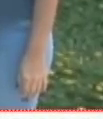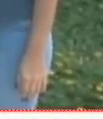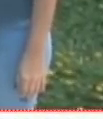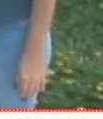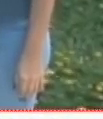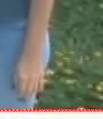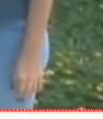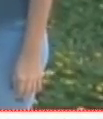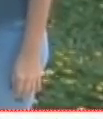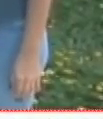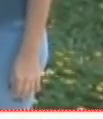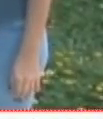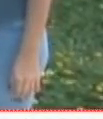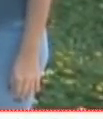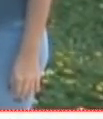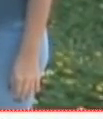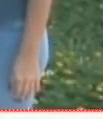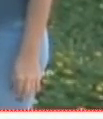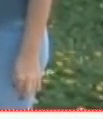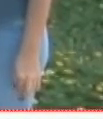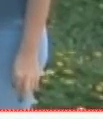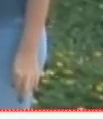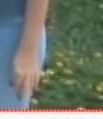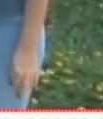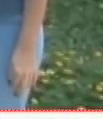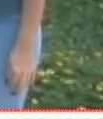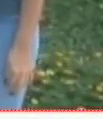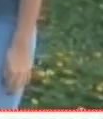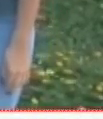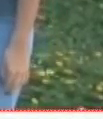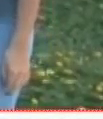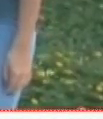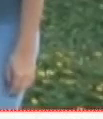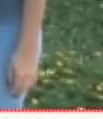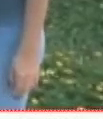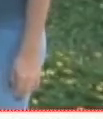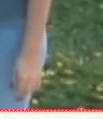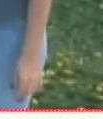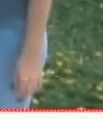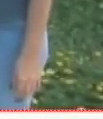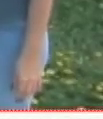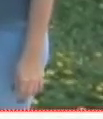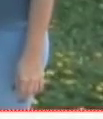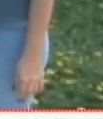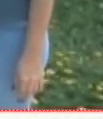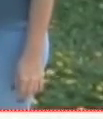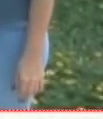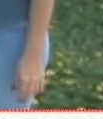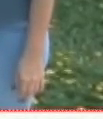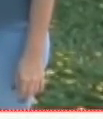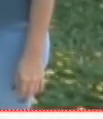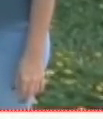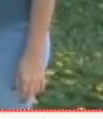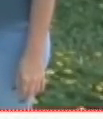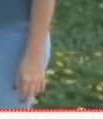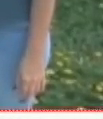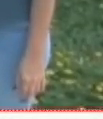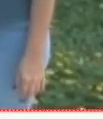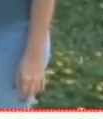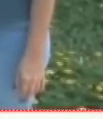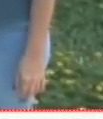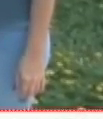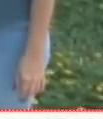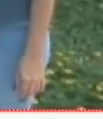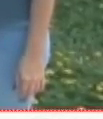morir, necesario es vencer. Aquí seguimos, presidente, venciendo la guerra económica, aquí seguimos, presidente,